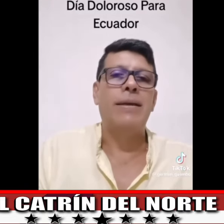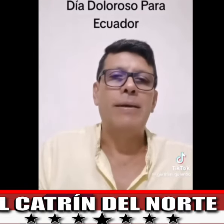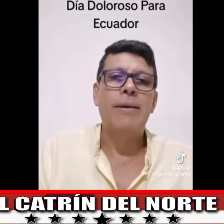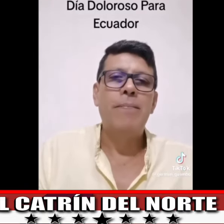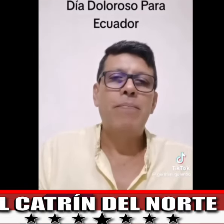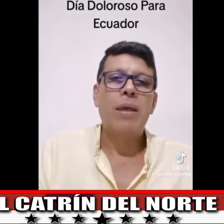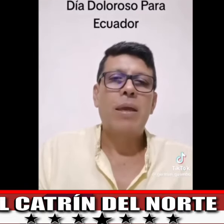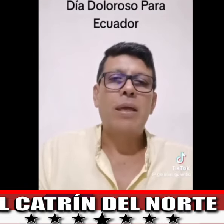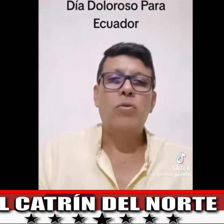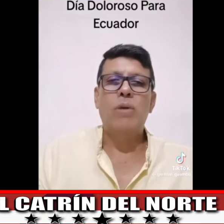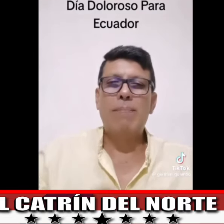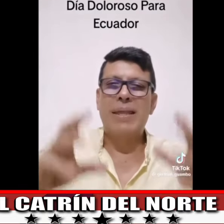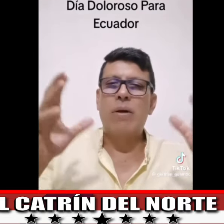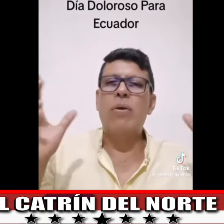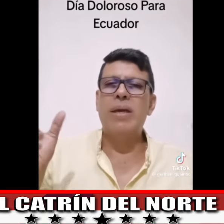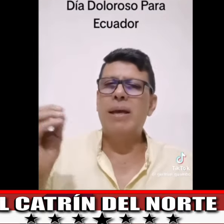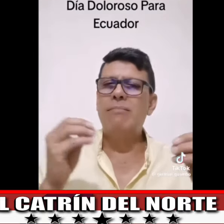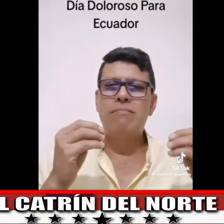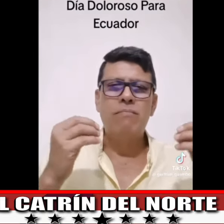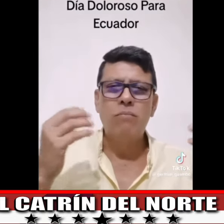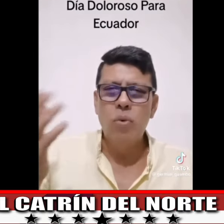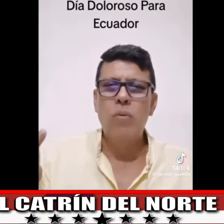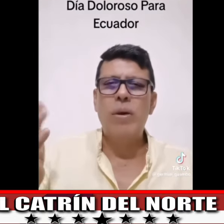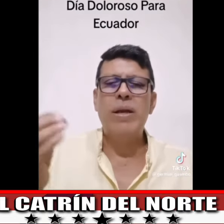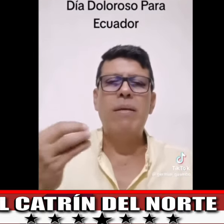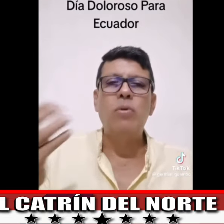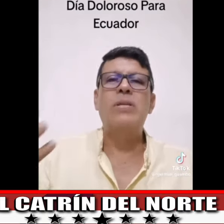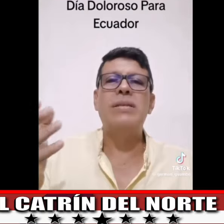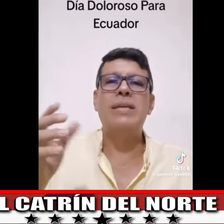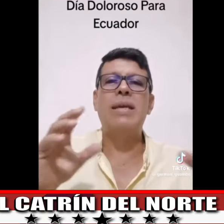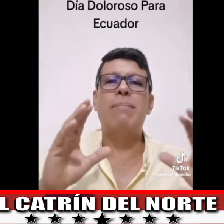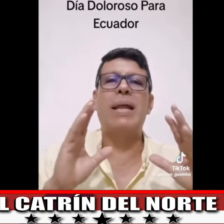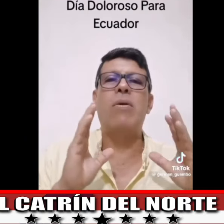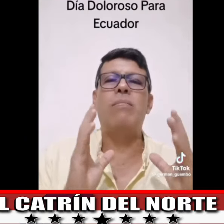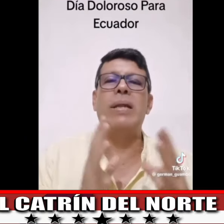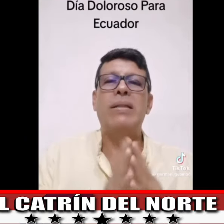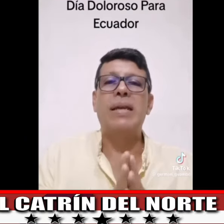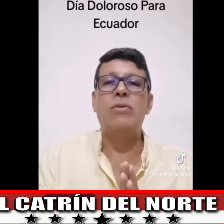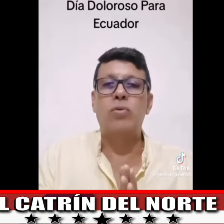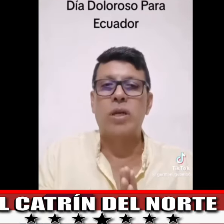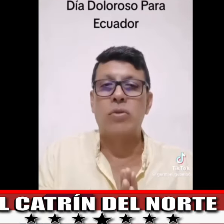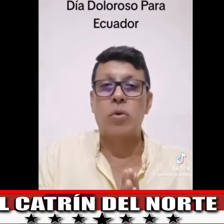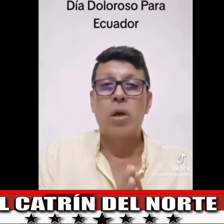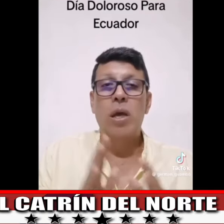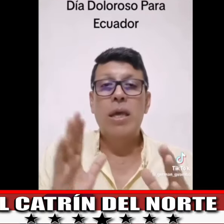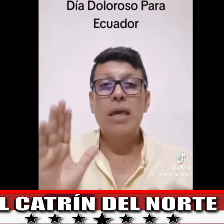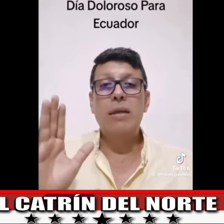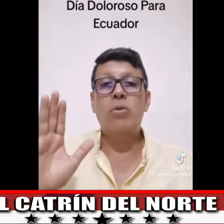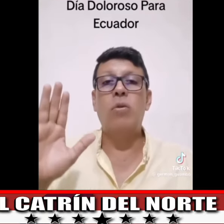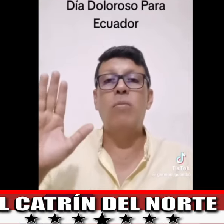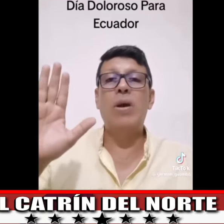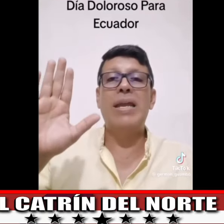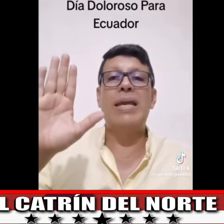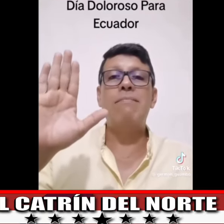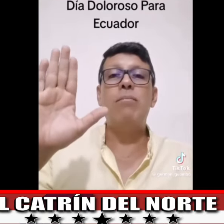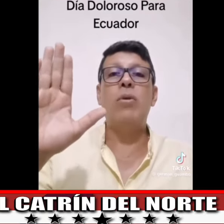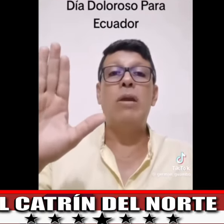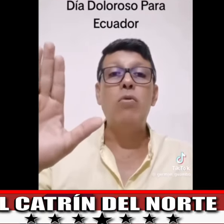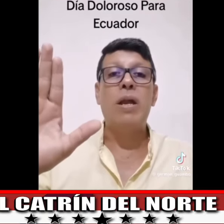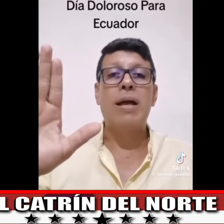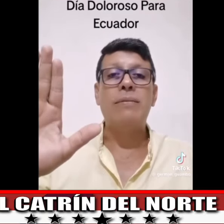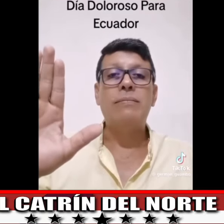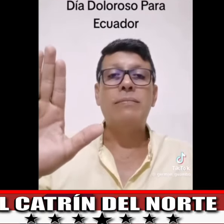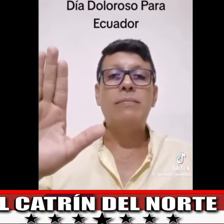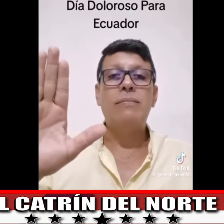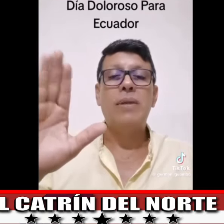excelente hizo una pedagogía muy buena muy sencilla para comprender el suceso Y tomó el ejemplo